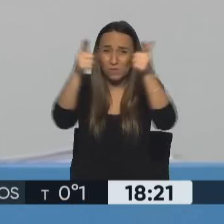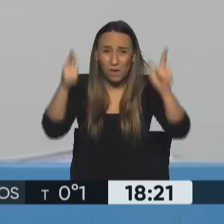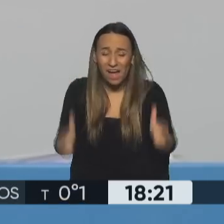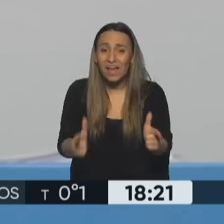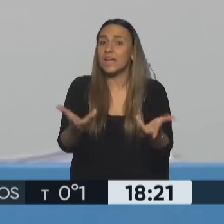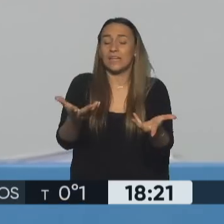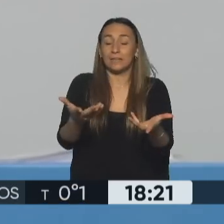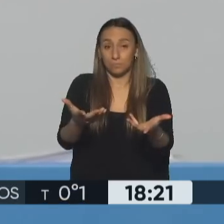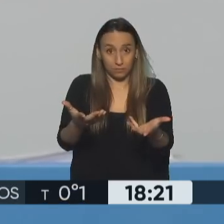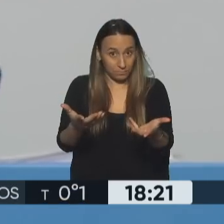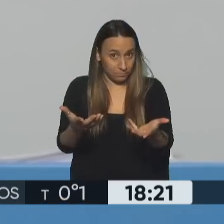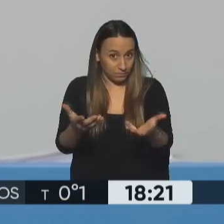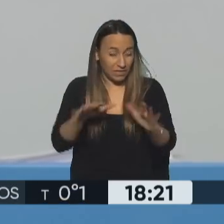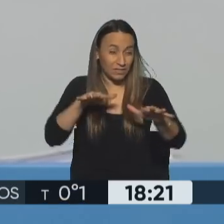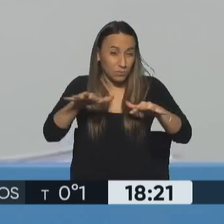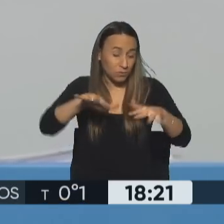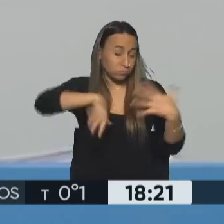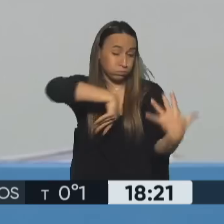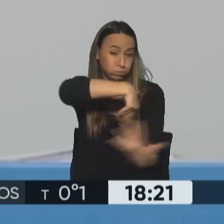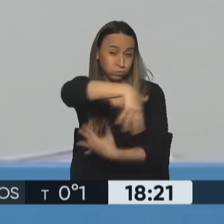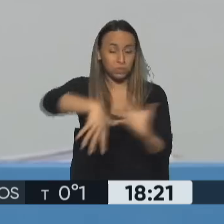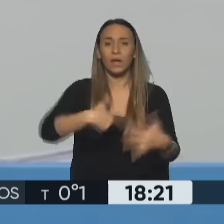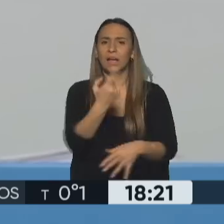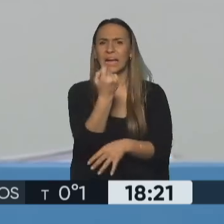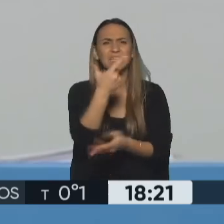la gente, en fin. Había